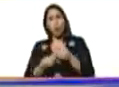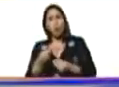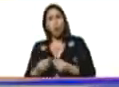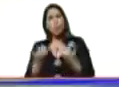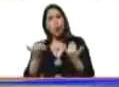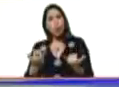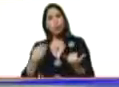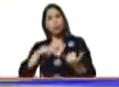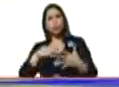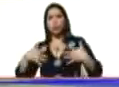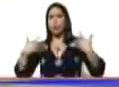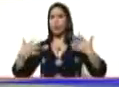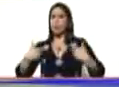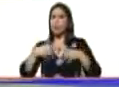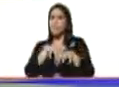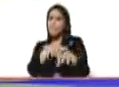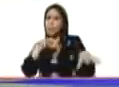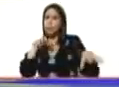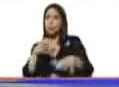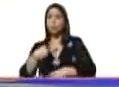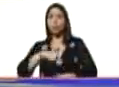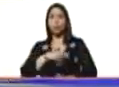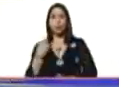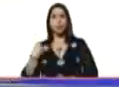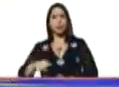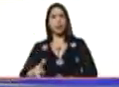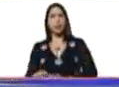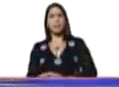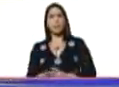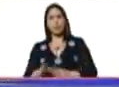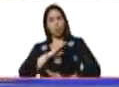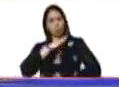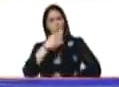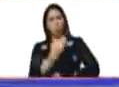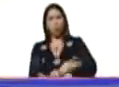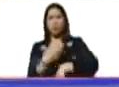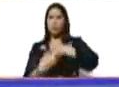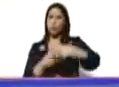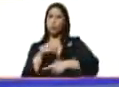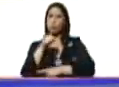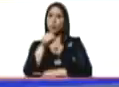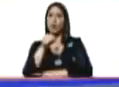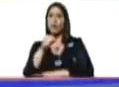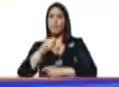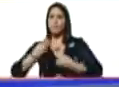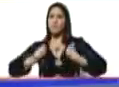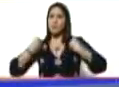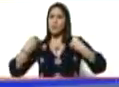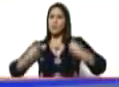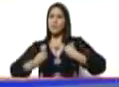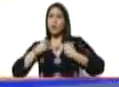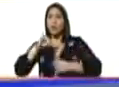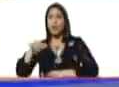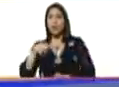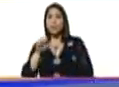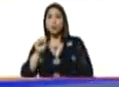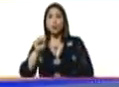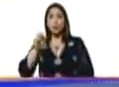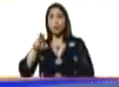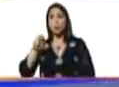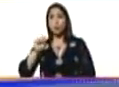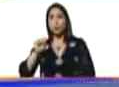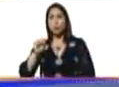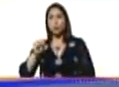alegría y somos mayoría. Y tenemos aquella fuerza revolucionaria unida. Jesús Faría tiene en su sangre la sangre de ese